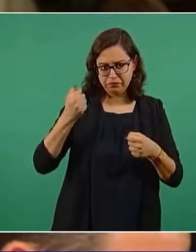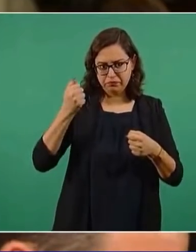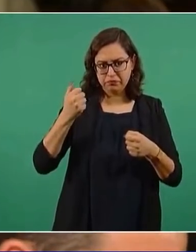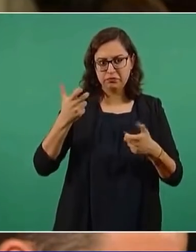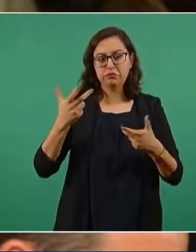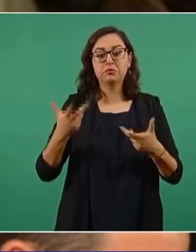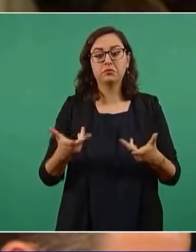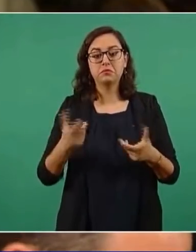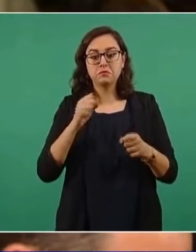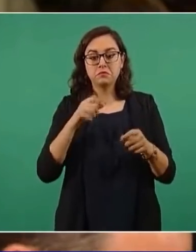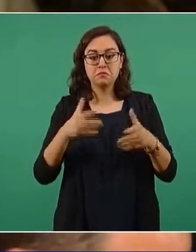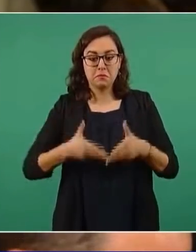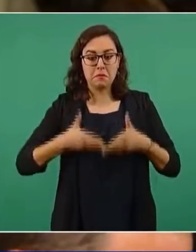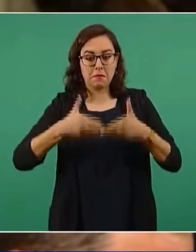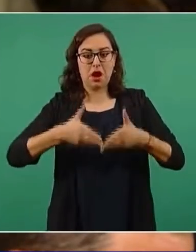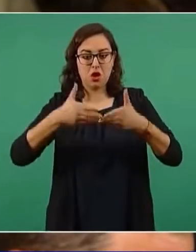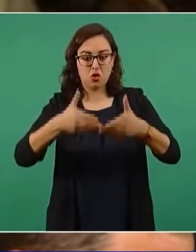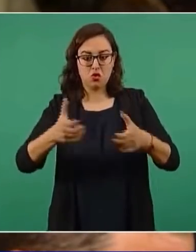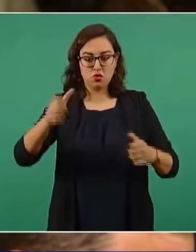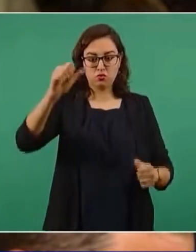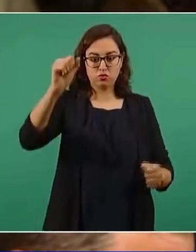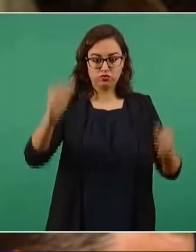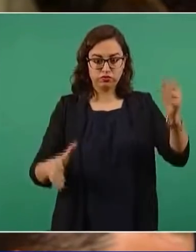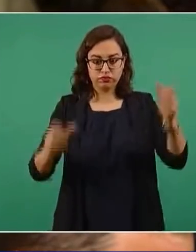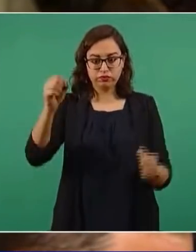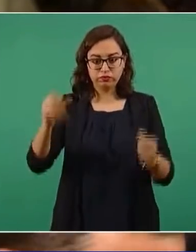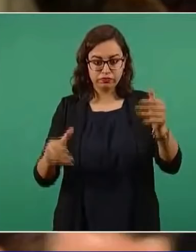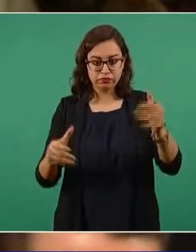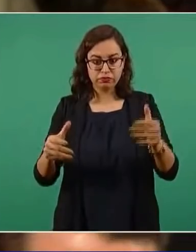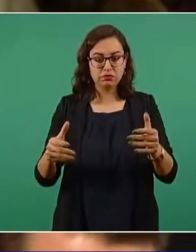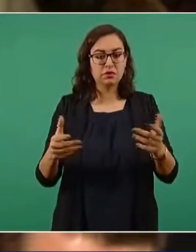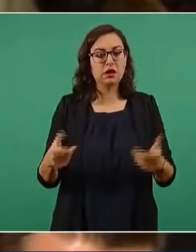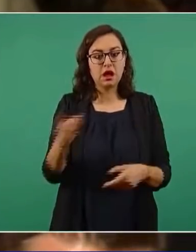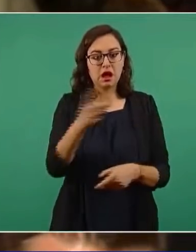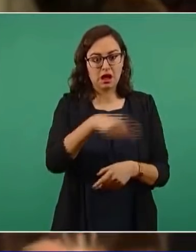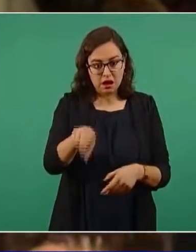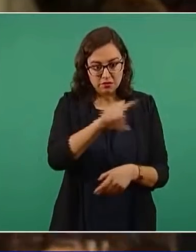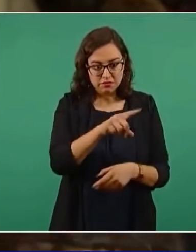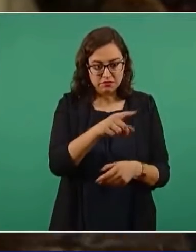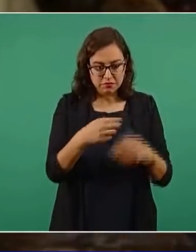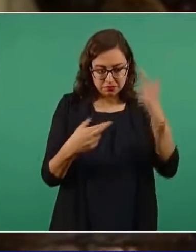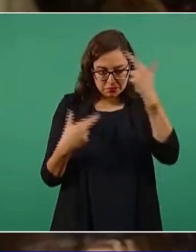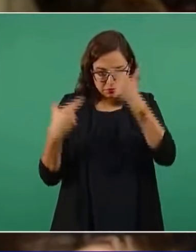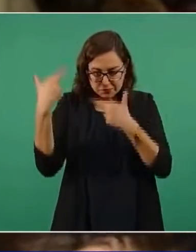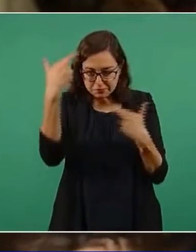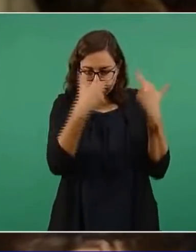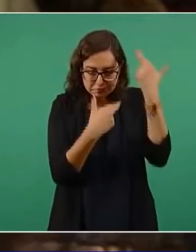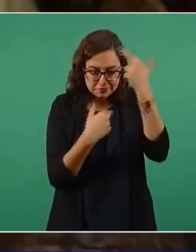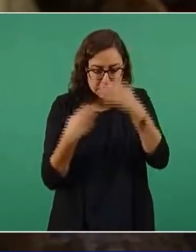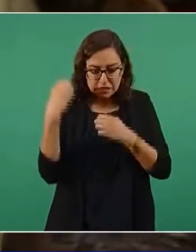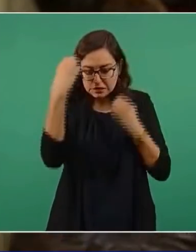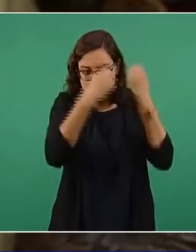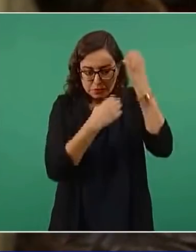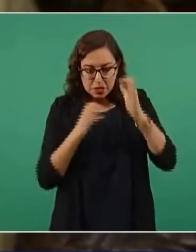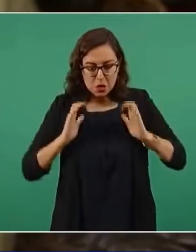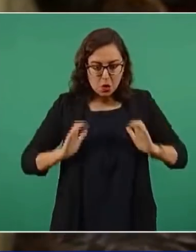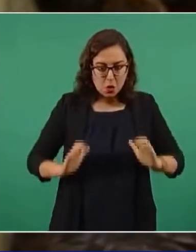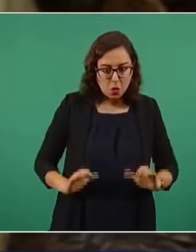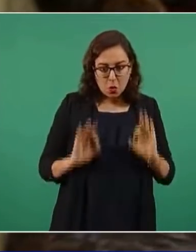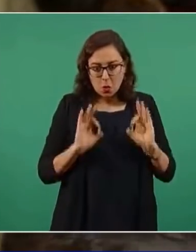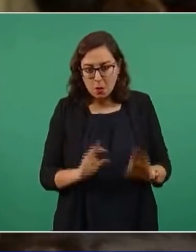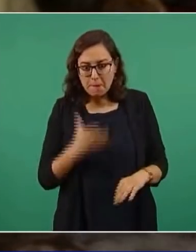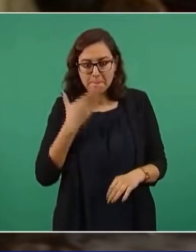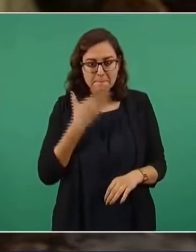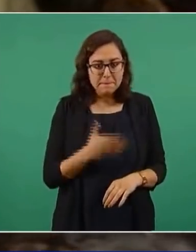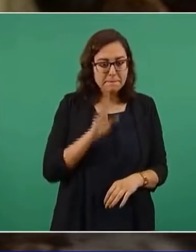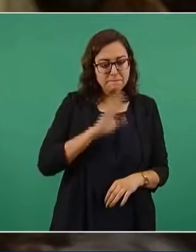capitanes de embarcaciones. ¿Por qué hacen ese tipo de exámenes? Hacen este tipo de exámenes para ver si